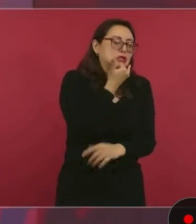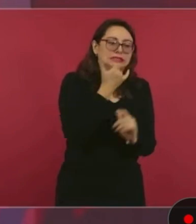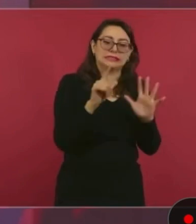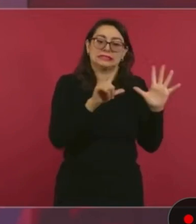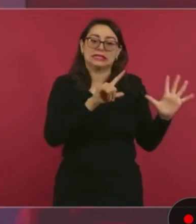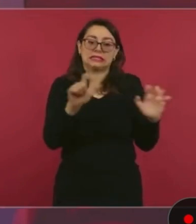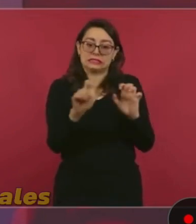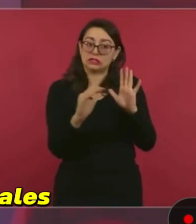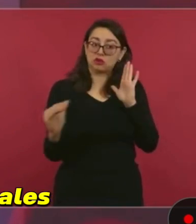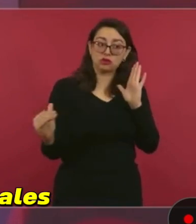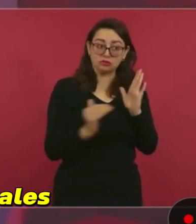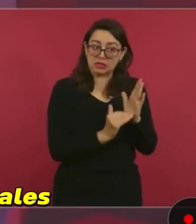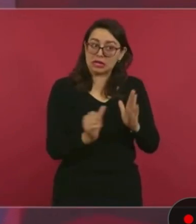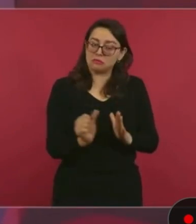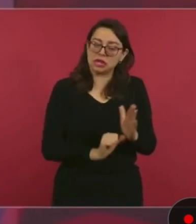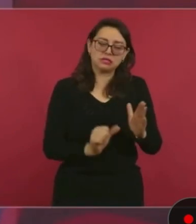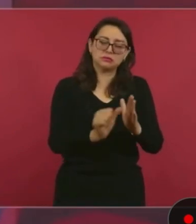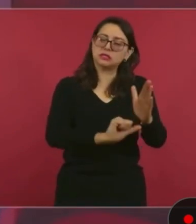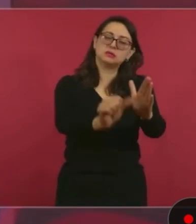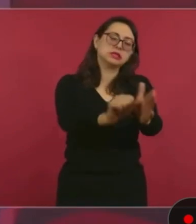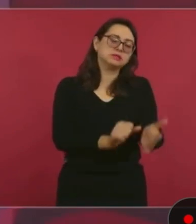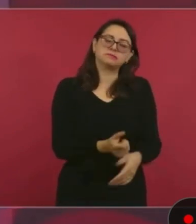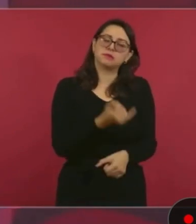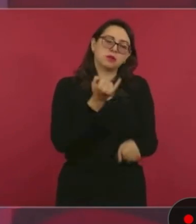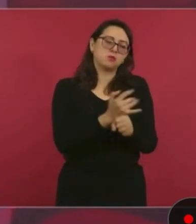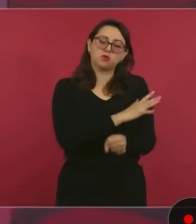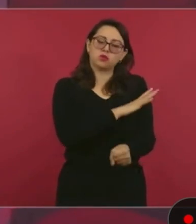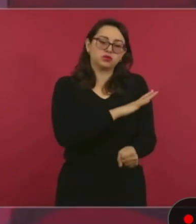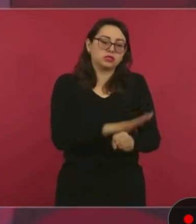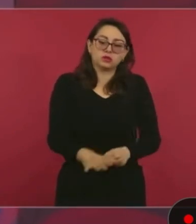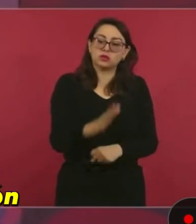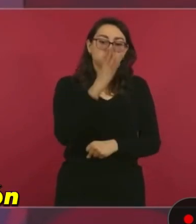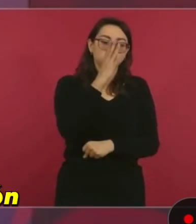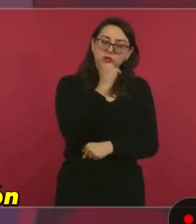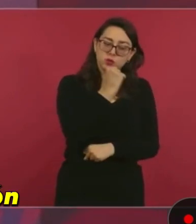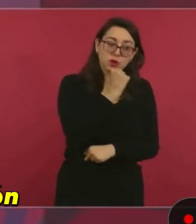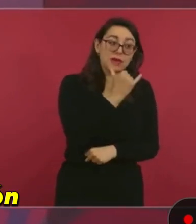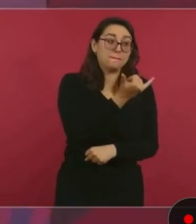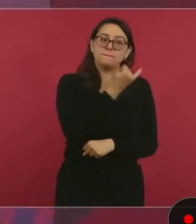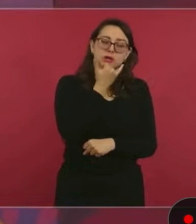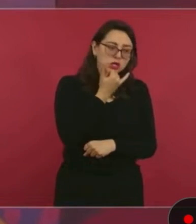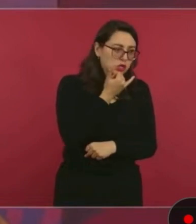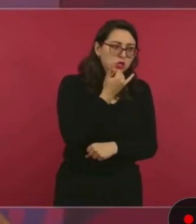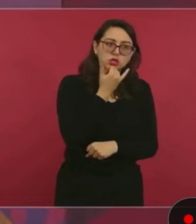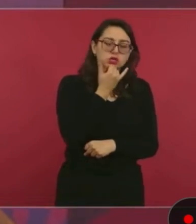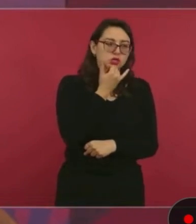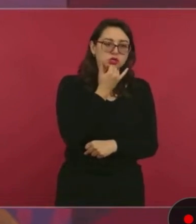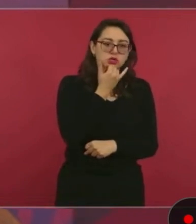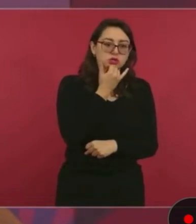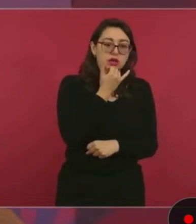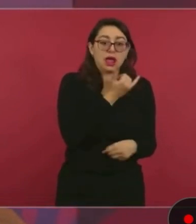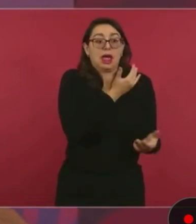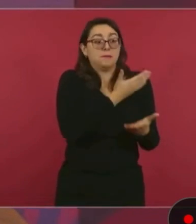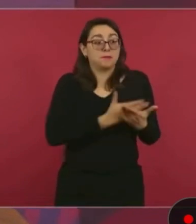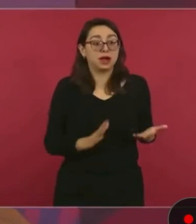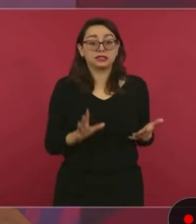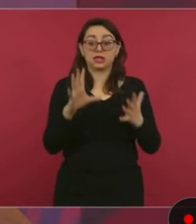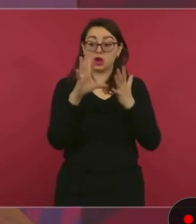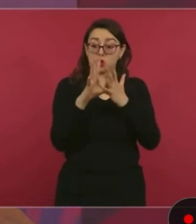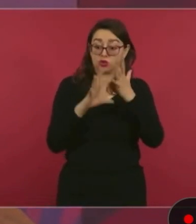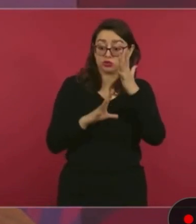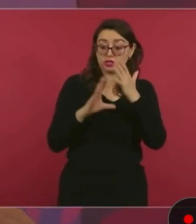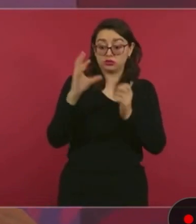700,000 pesos mensuales, que además están violando la Constitución del